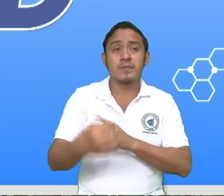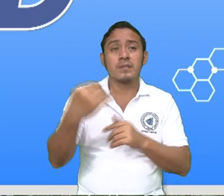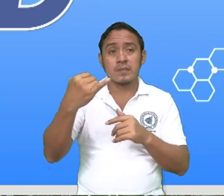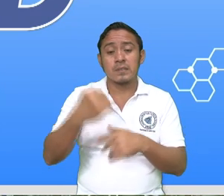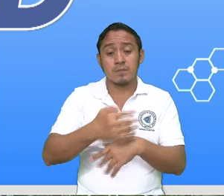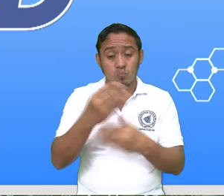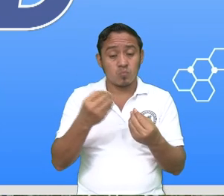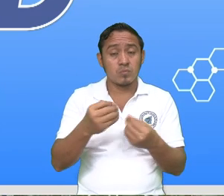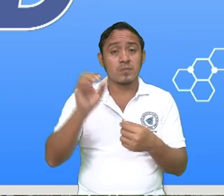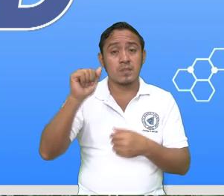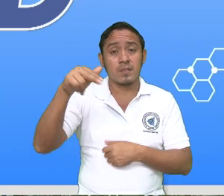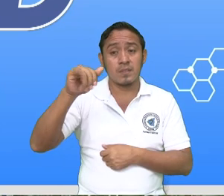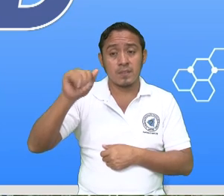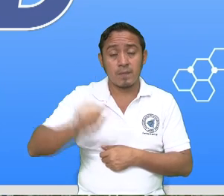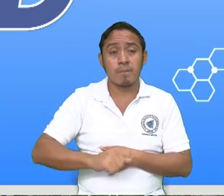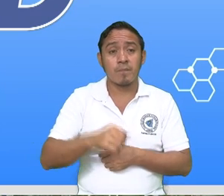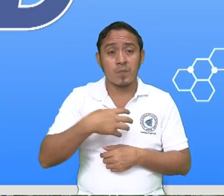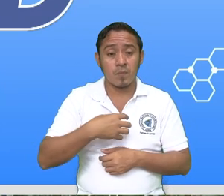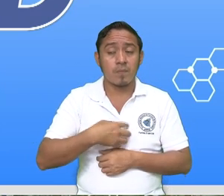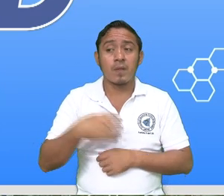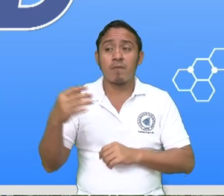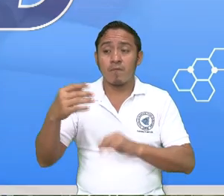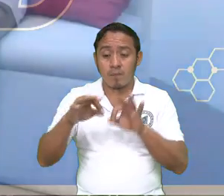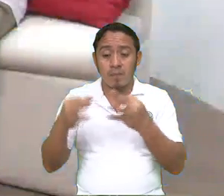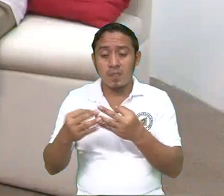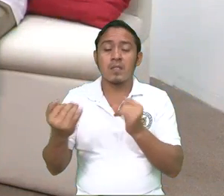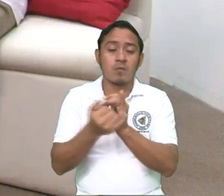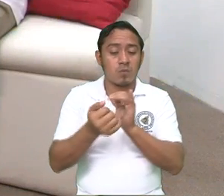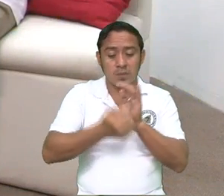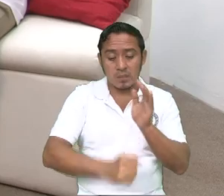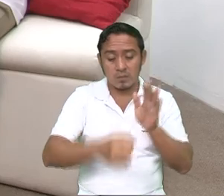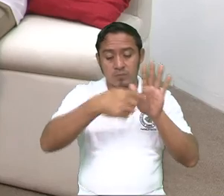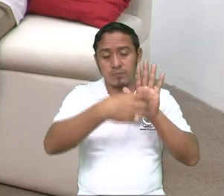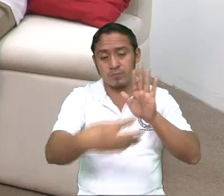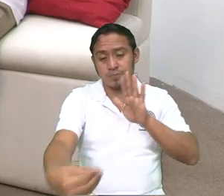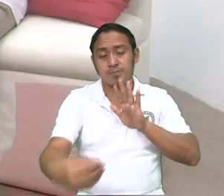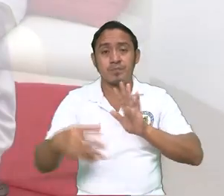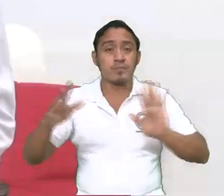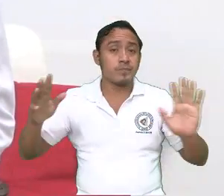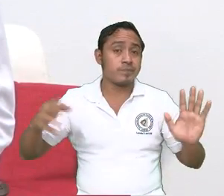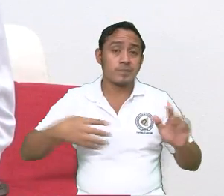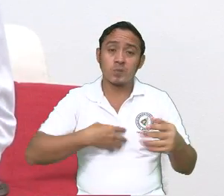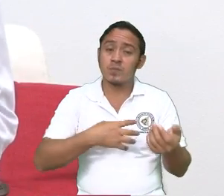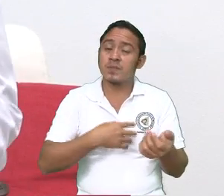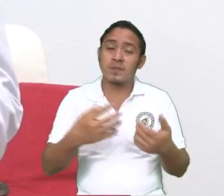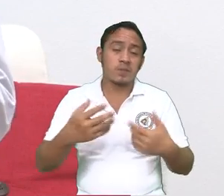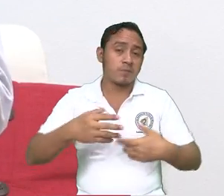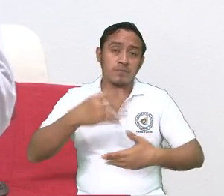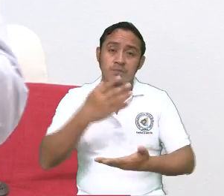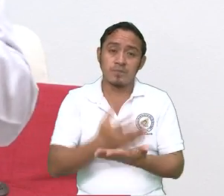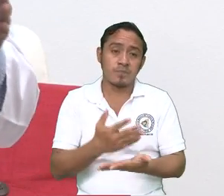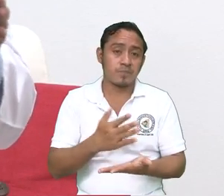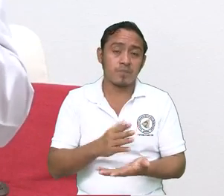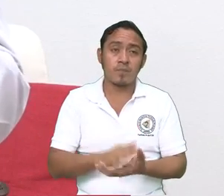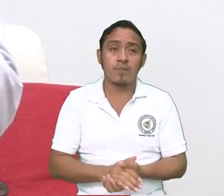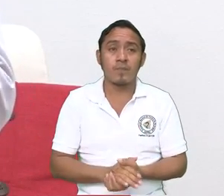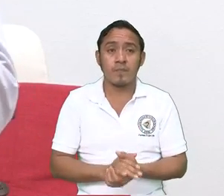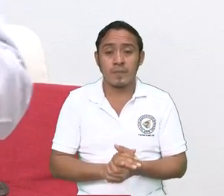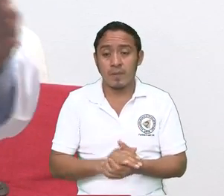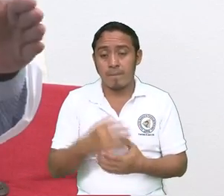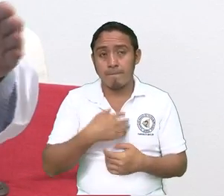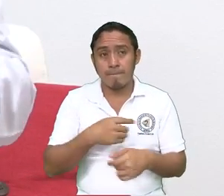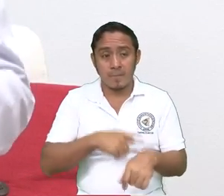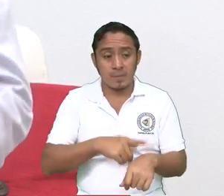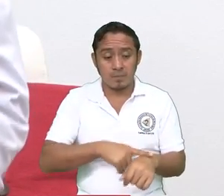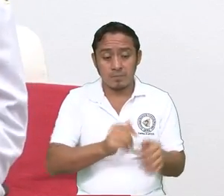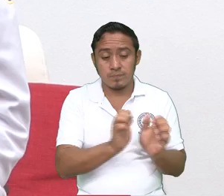congénito y muchos de las anemias que se identifican al inicio tienen que ver ya decir en el período neonatal en la